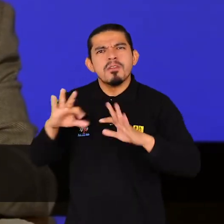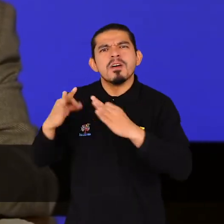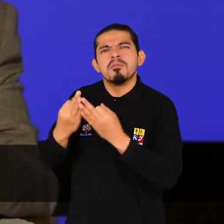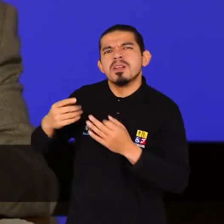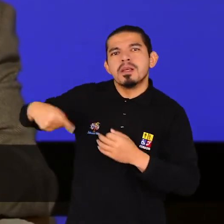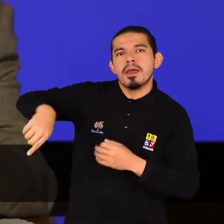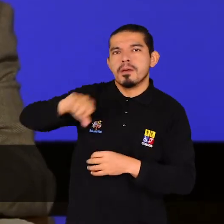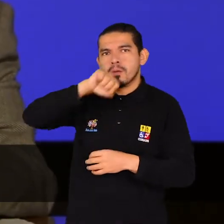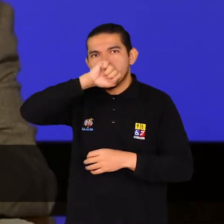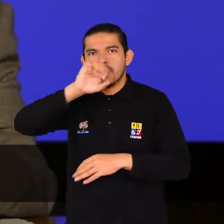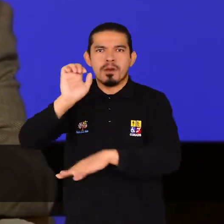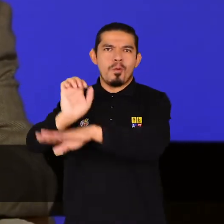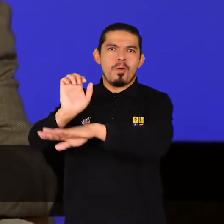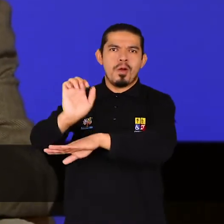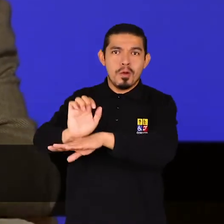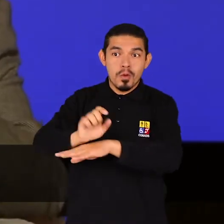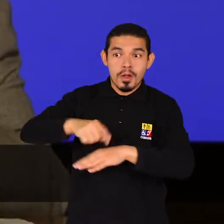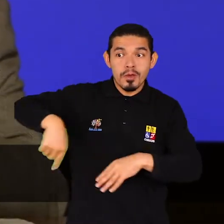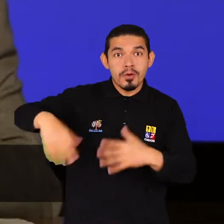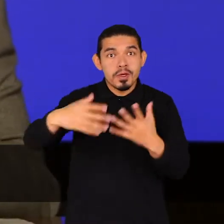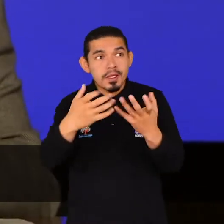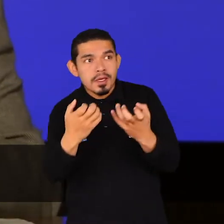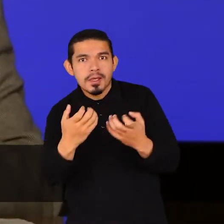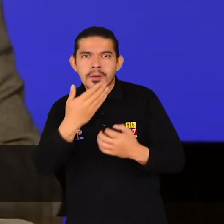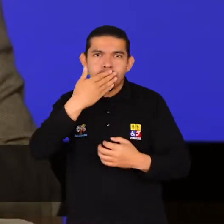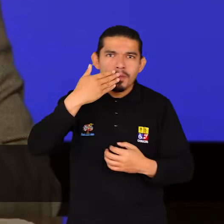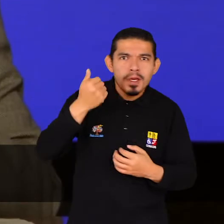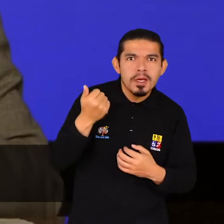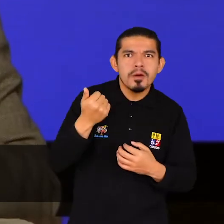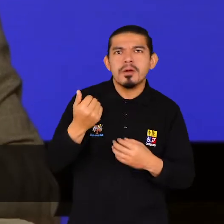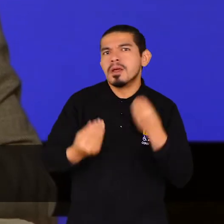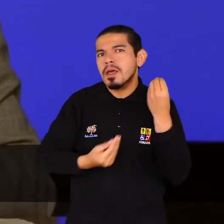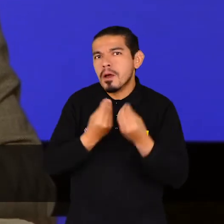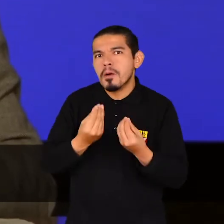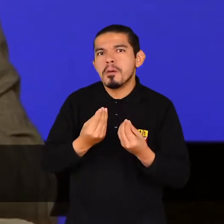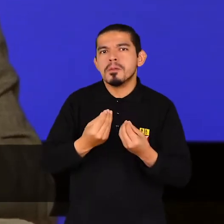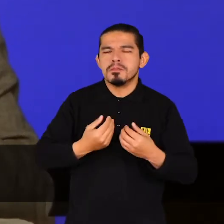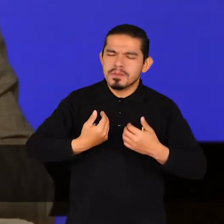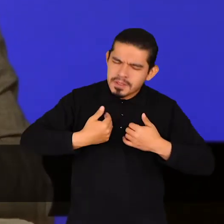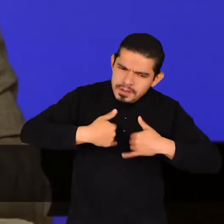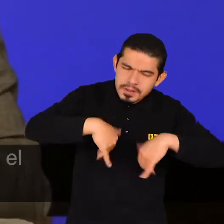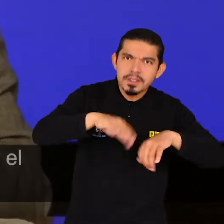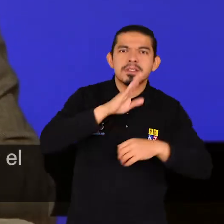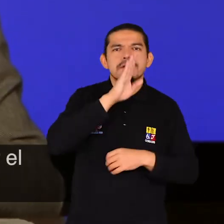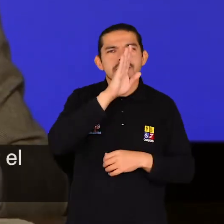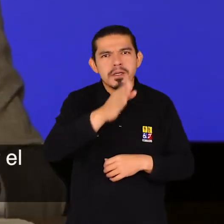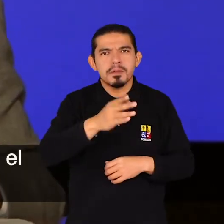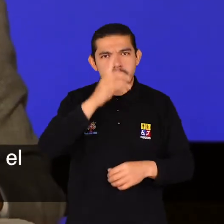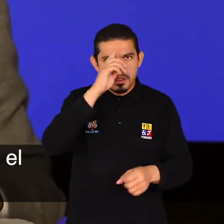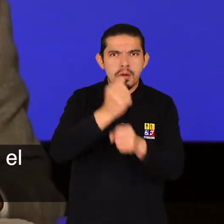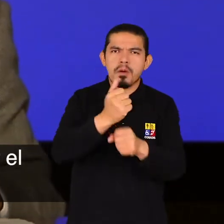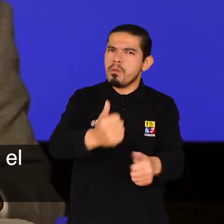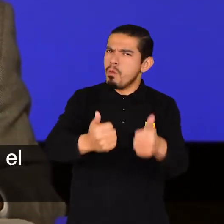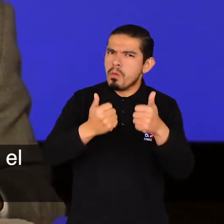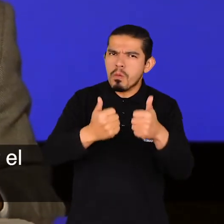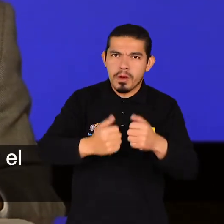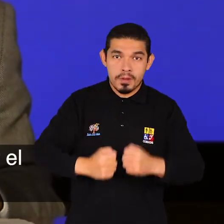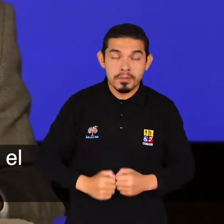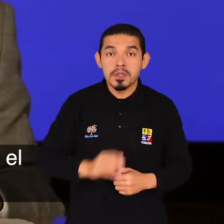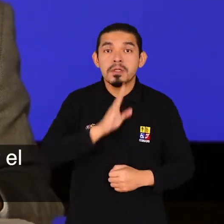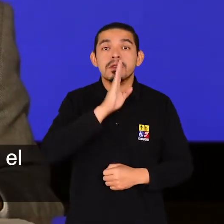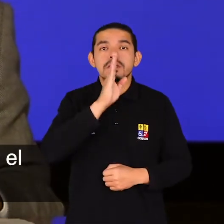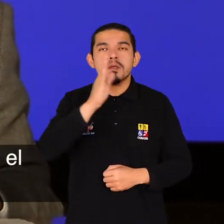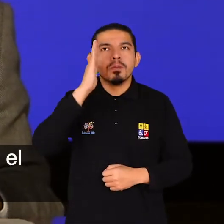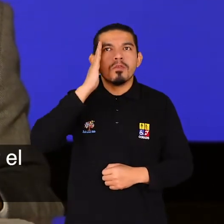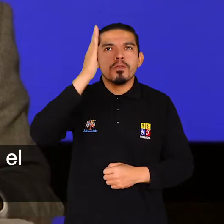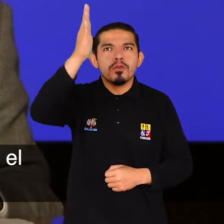patria, va más allá de esperar lo mejor. Significa, más que todo, hacerlo mejor y mantener la esperanza de que siempre, siempre hay